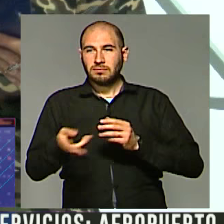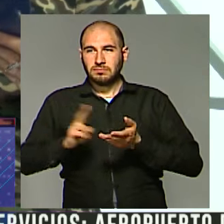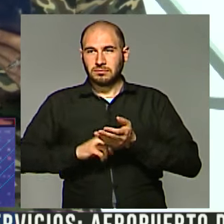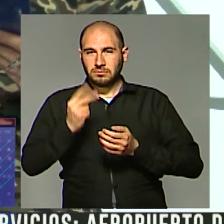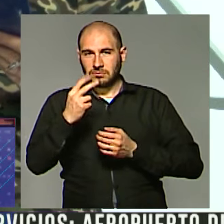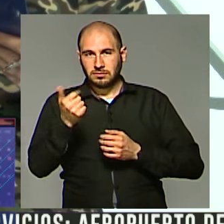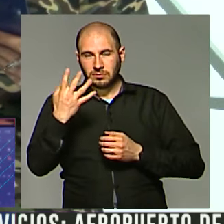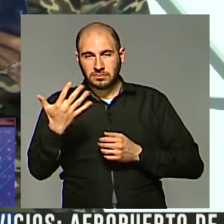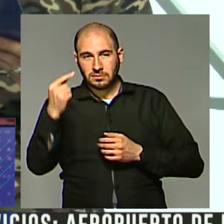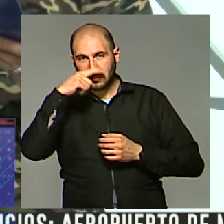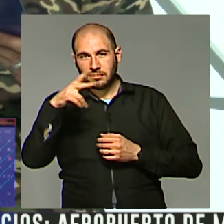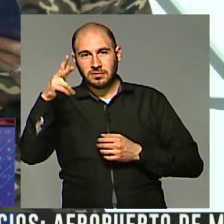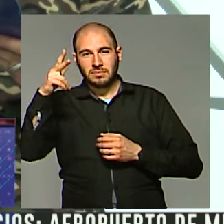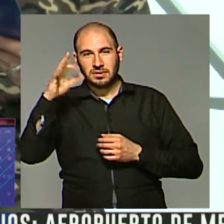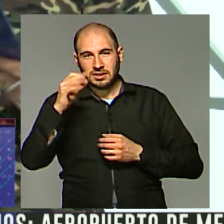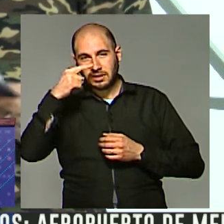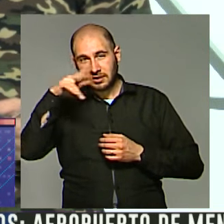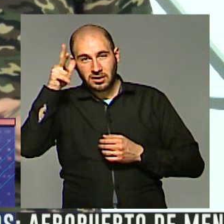entonces,